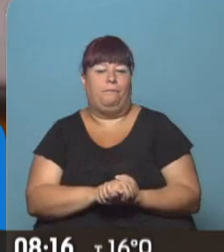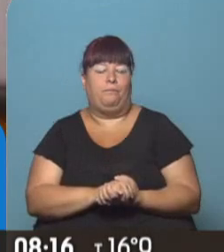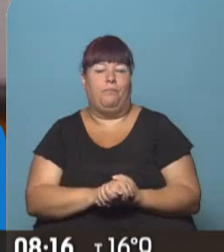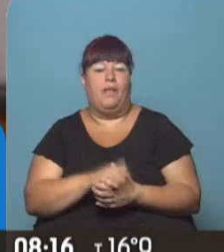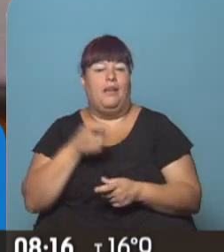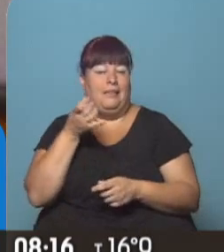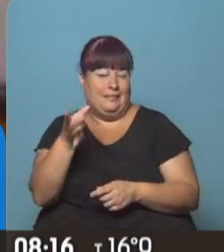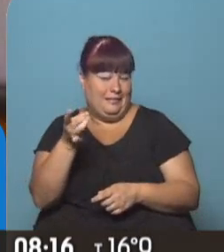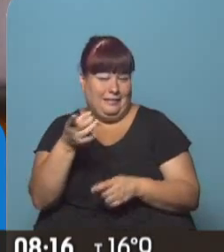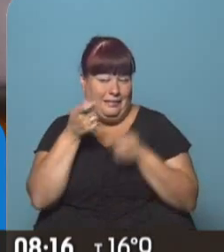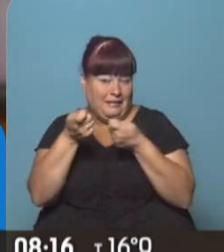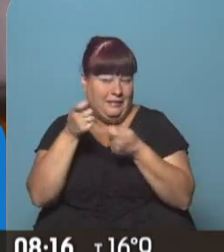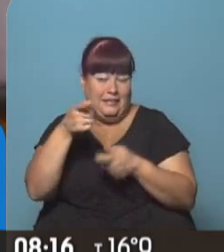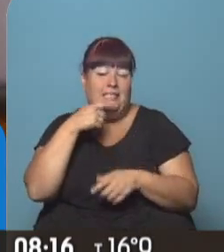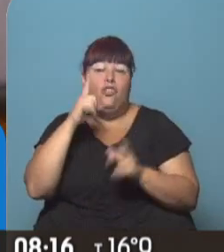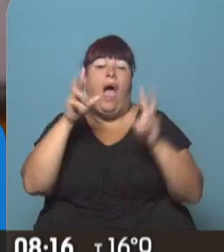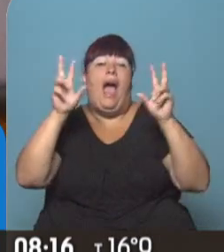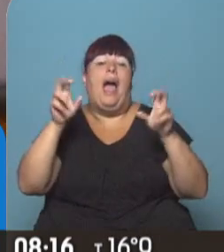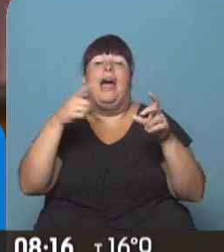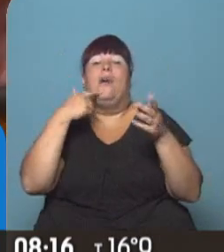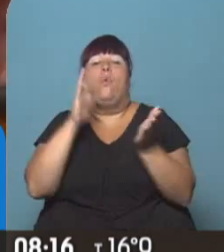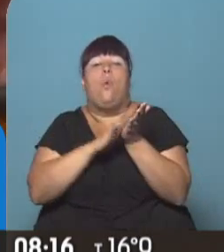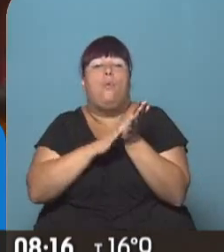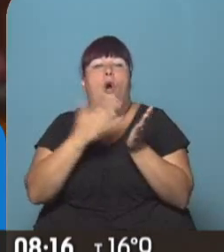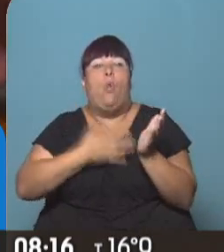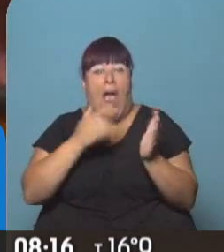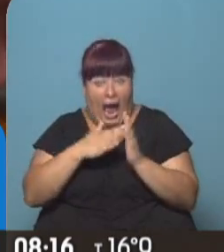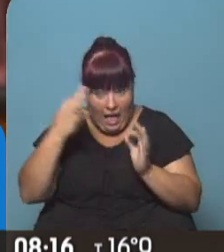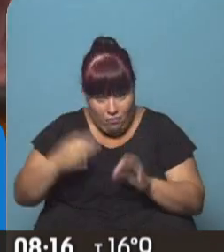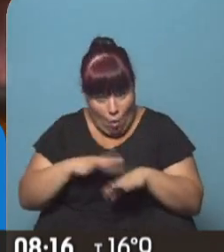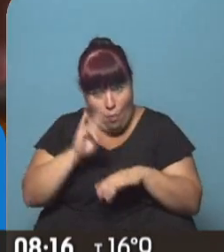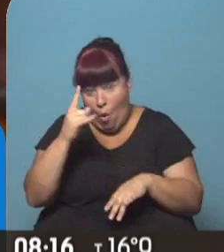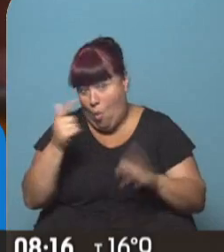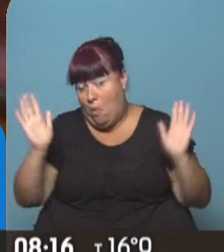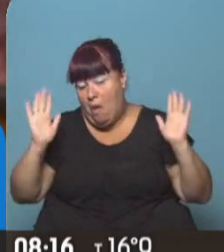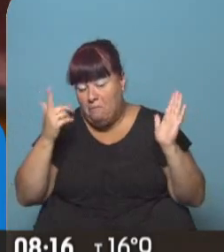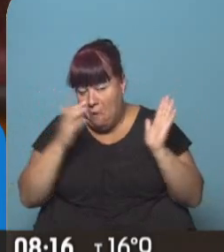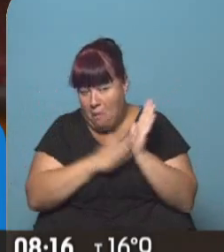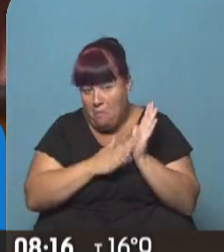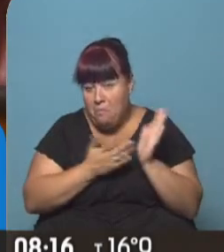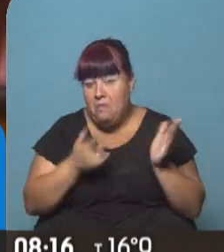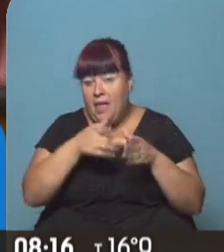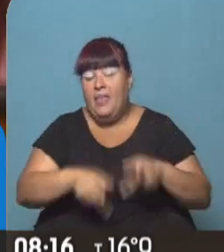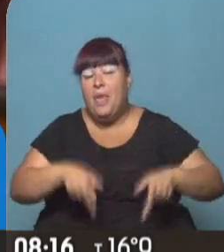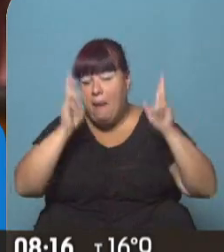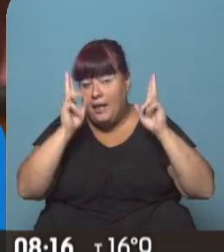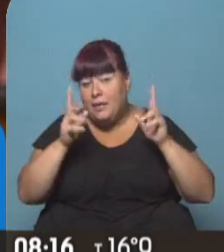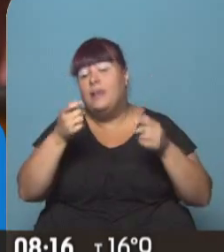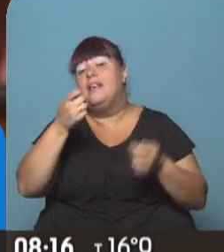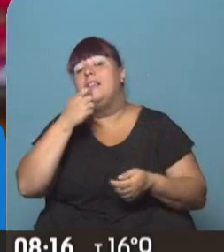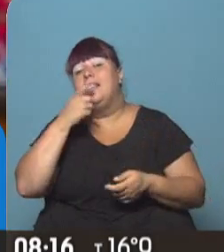la persecución mientras no aparezca un título de propiedad que lo vincule efectivamente al presidente Lula a ese departamento,